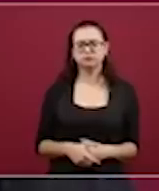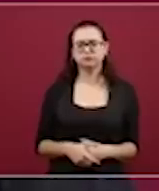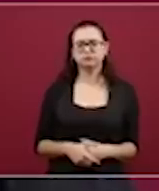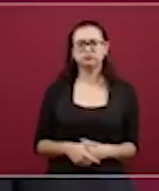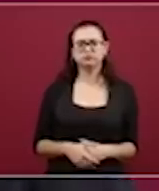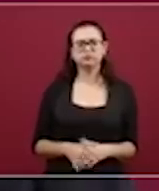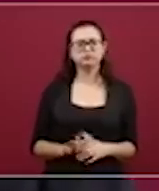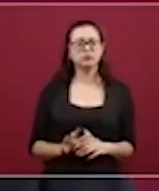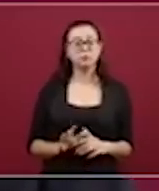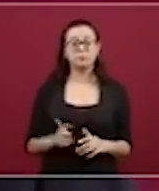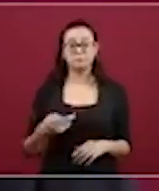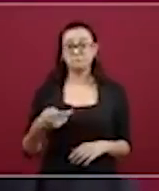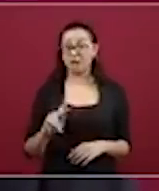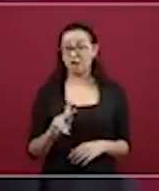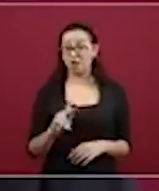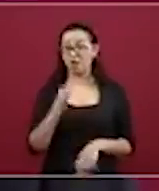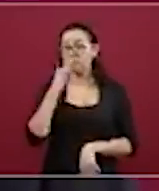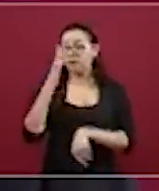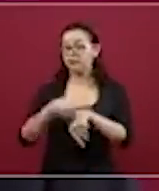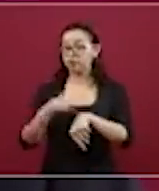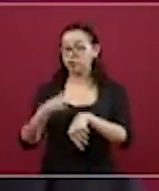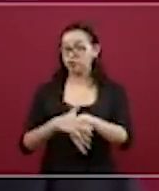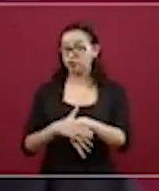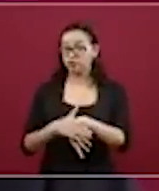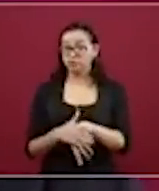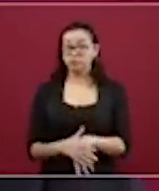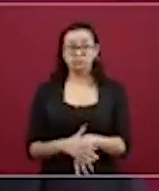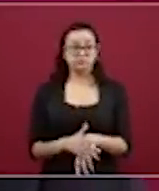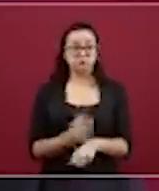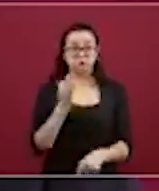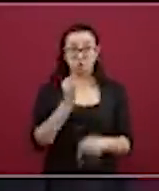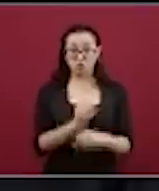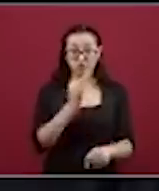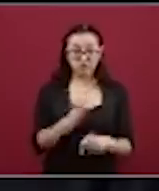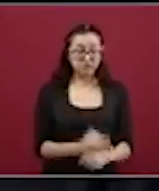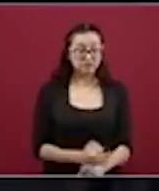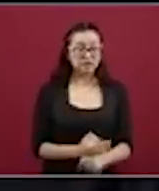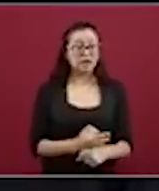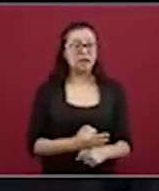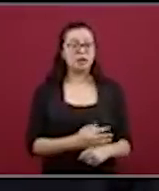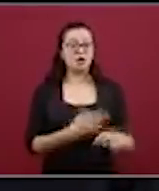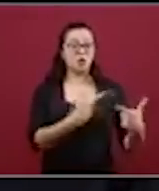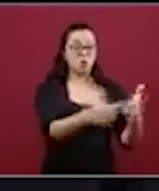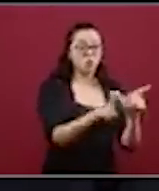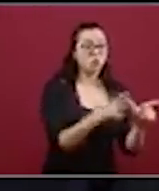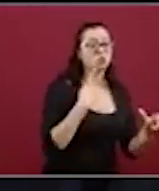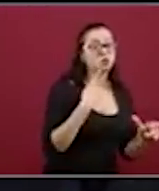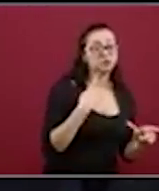ni sindicatos, ni mucho menos grupos de intereses creados